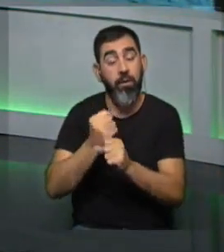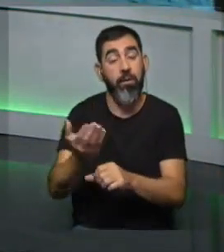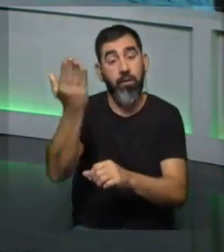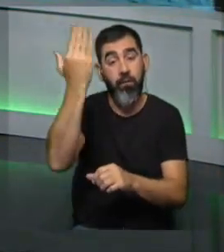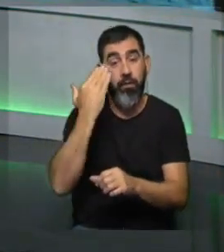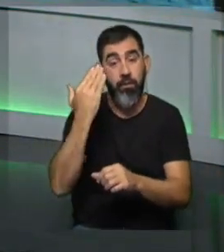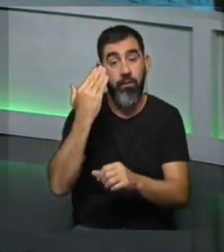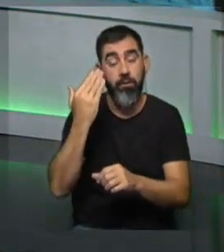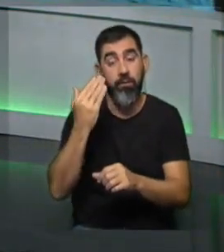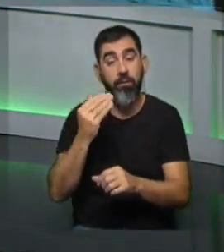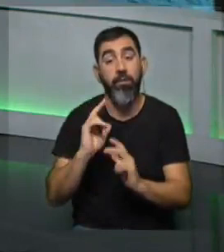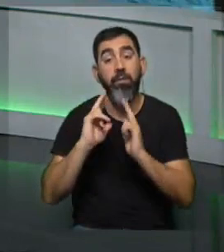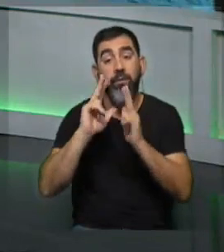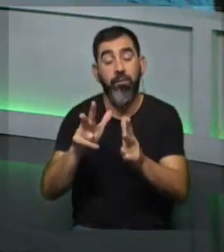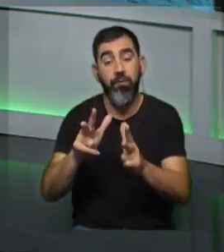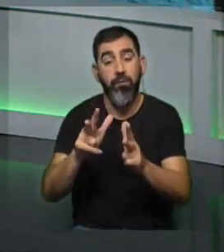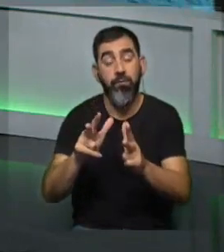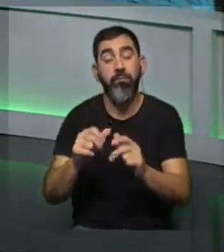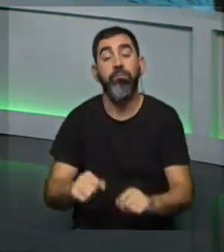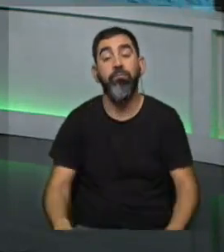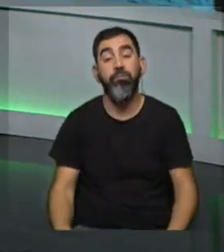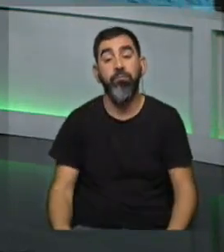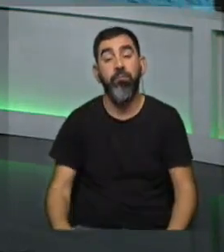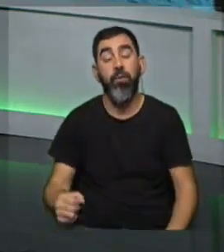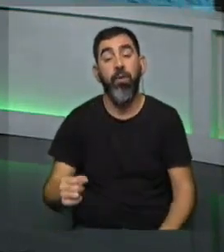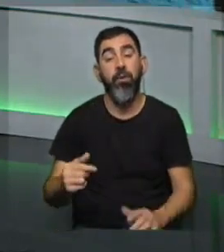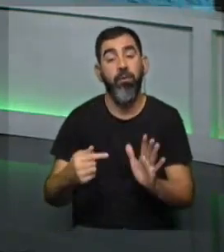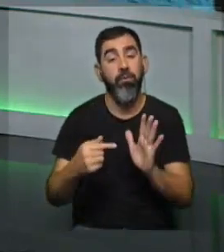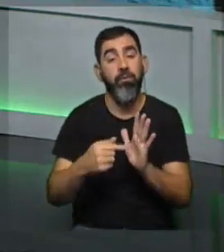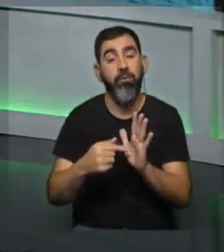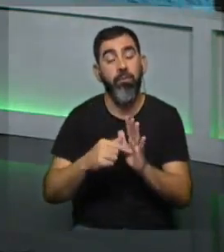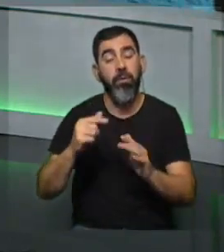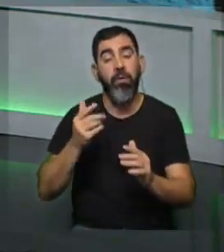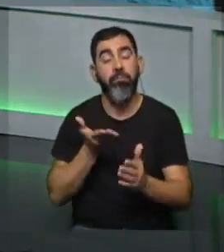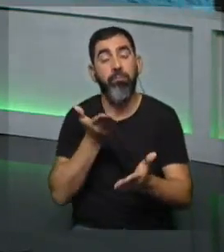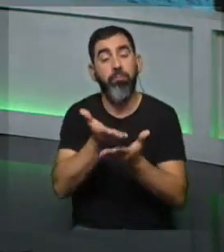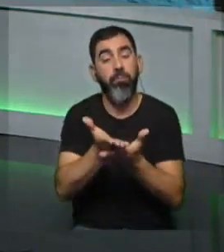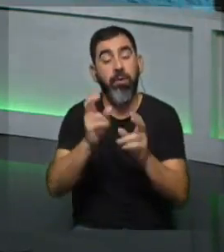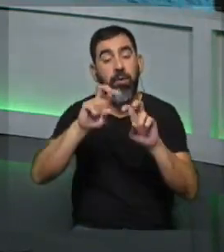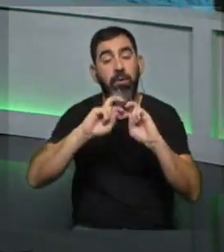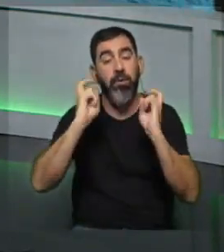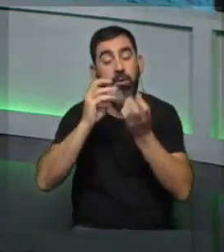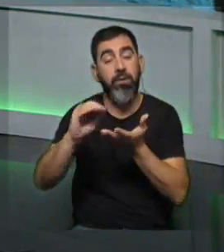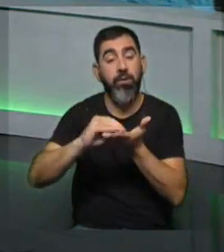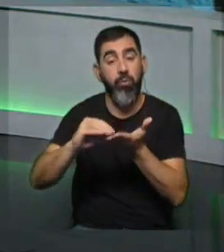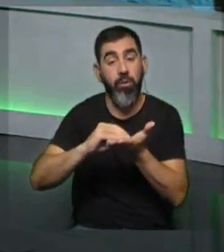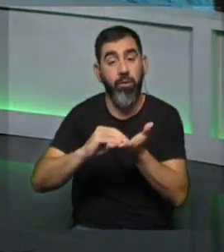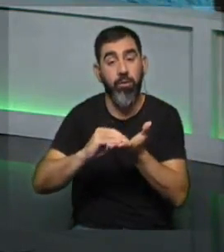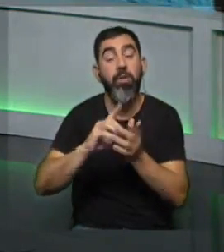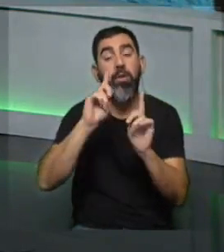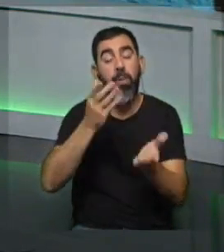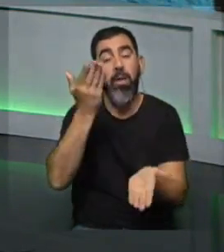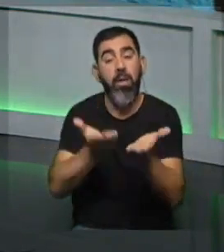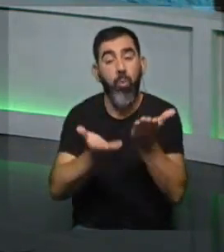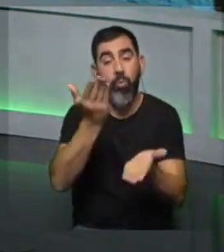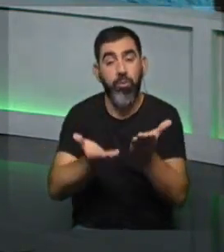ha llegados a venosa firmaron a MB de noticias que la jerarca va a recurrir la sanción ante el tribunal de lo contencioso administrativo y en la justicia